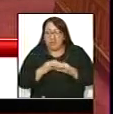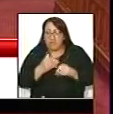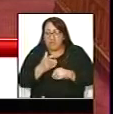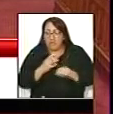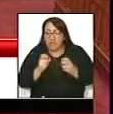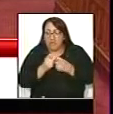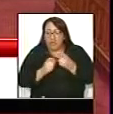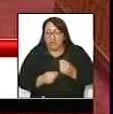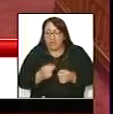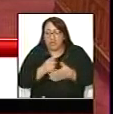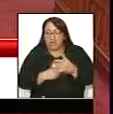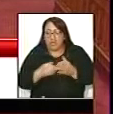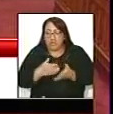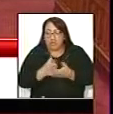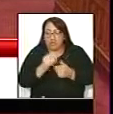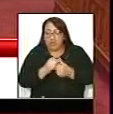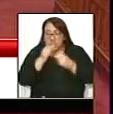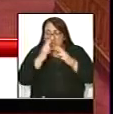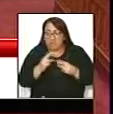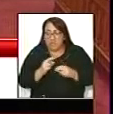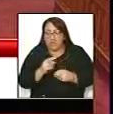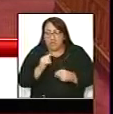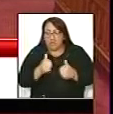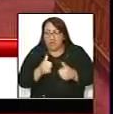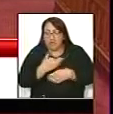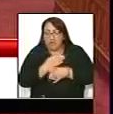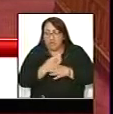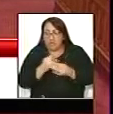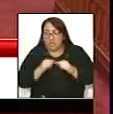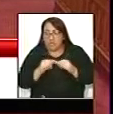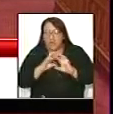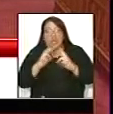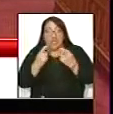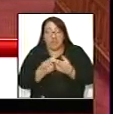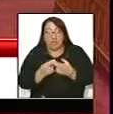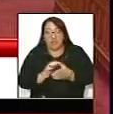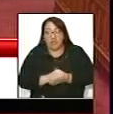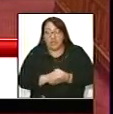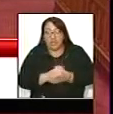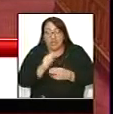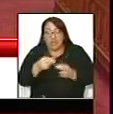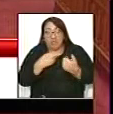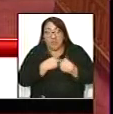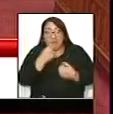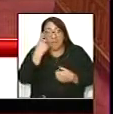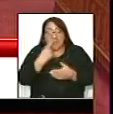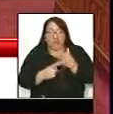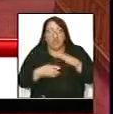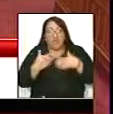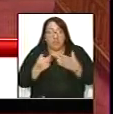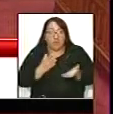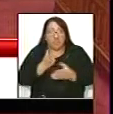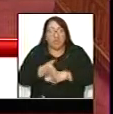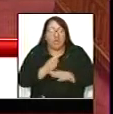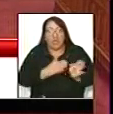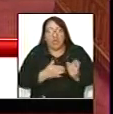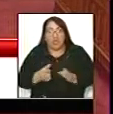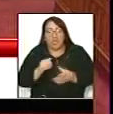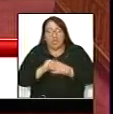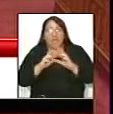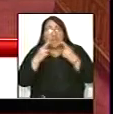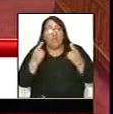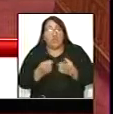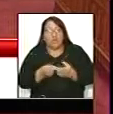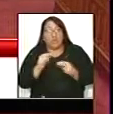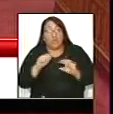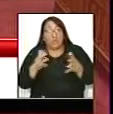a los congresistas que se conduzcan con respeto y buenas maneras durante las sesiones. Está facultado para imponer el orden en las sesiones.